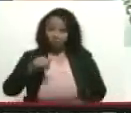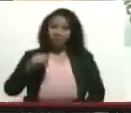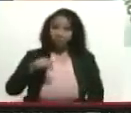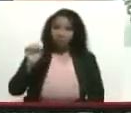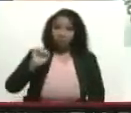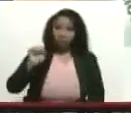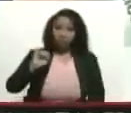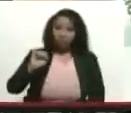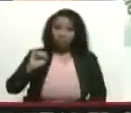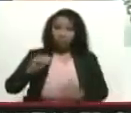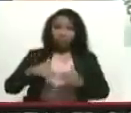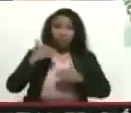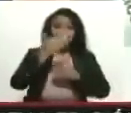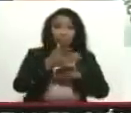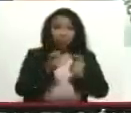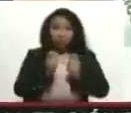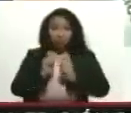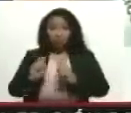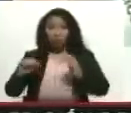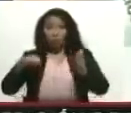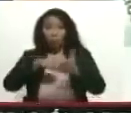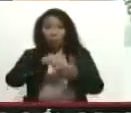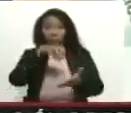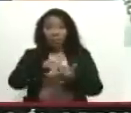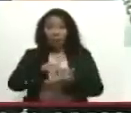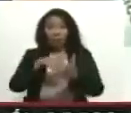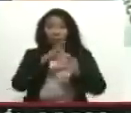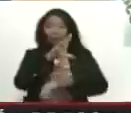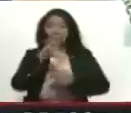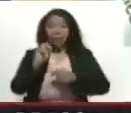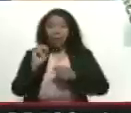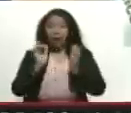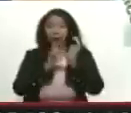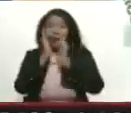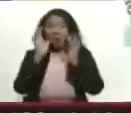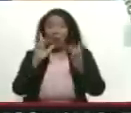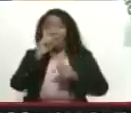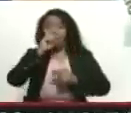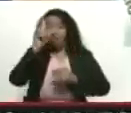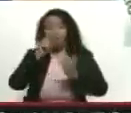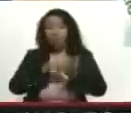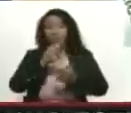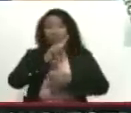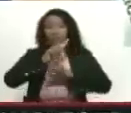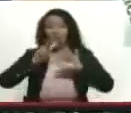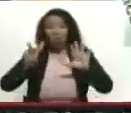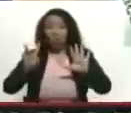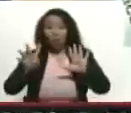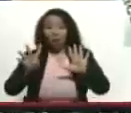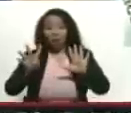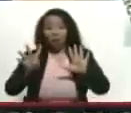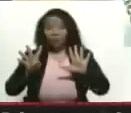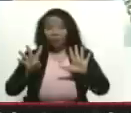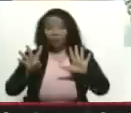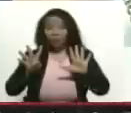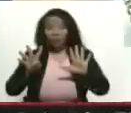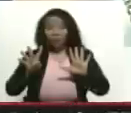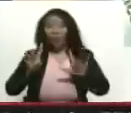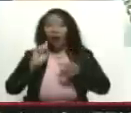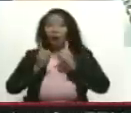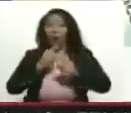Luego, el intento de golpe de Estado del 30 de abril del año 2019. Algunos lo titularon el golpe de